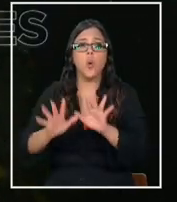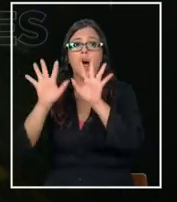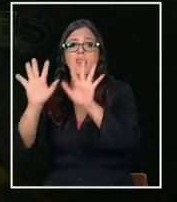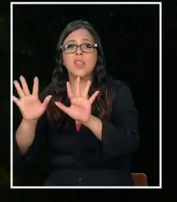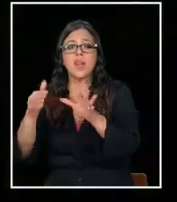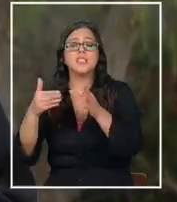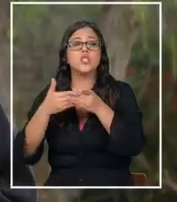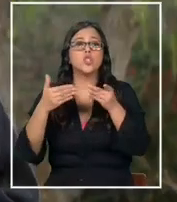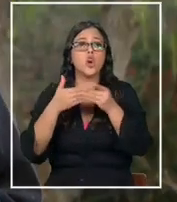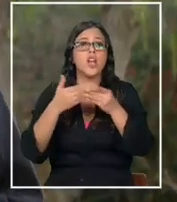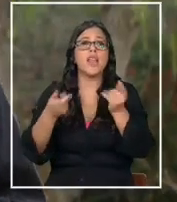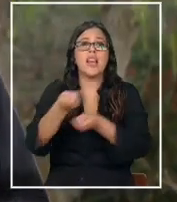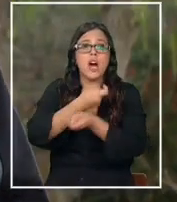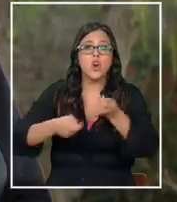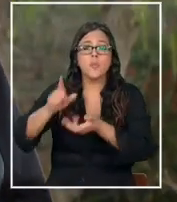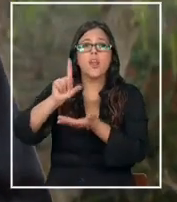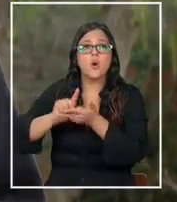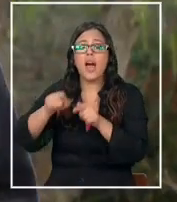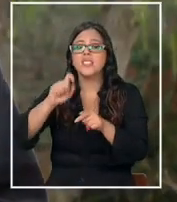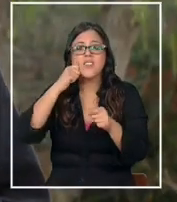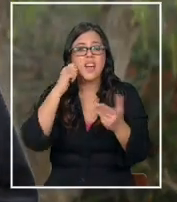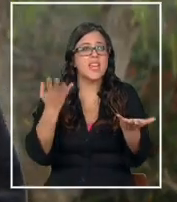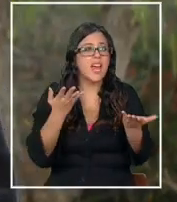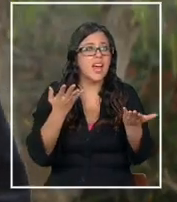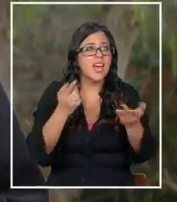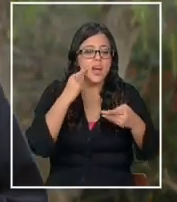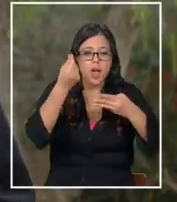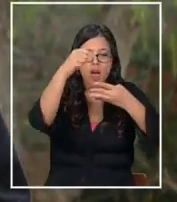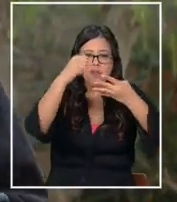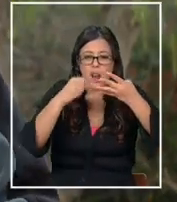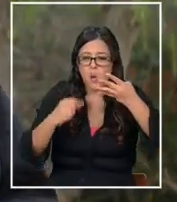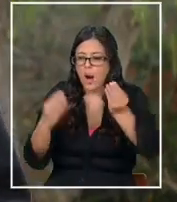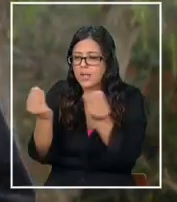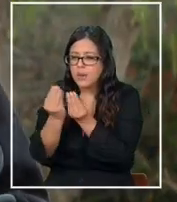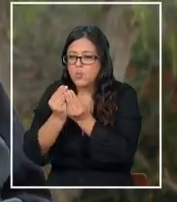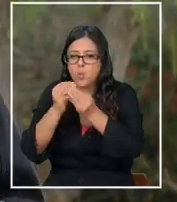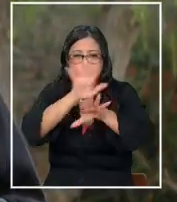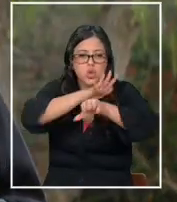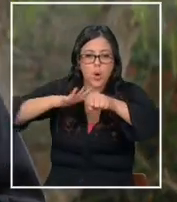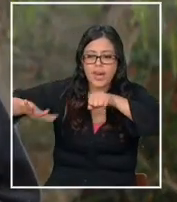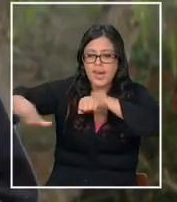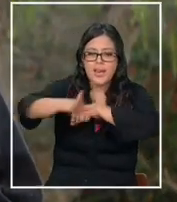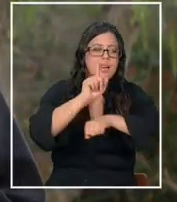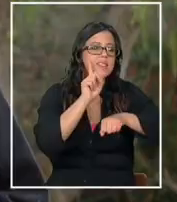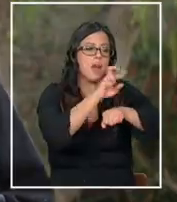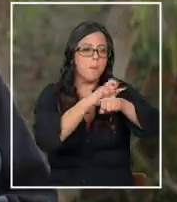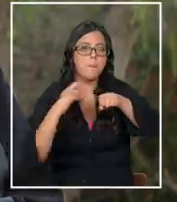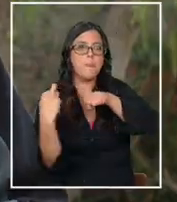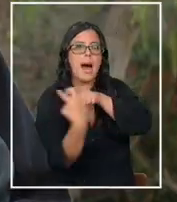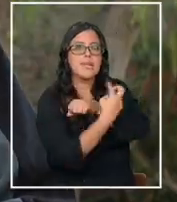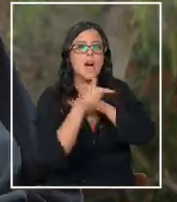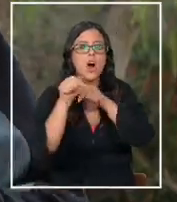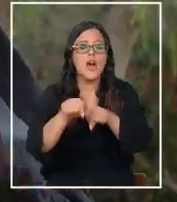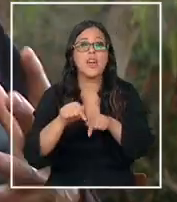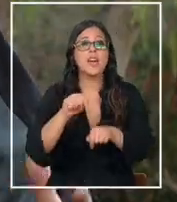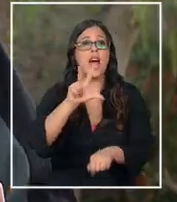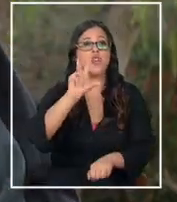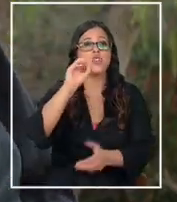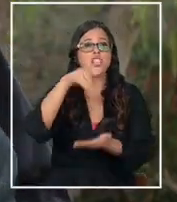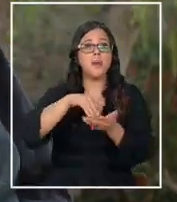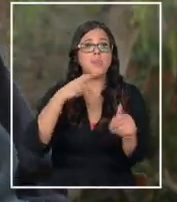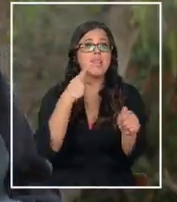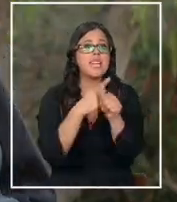economía local. Es contabilizar todos los contornos de las cientos y miles de islas que tiene la Patagonia. Tenemos una cantidad de